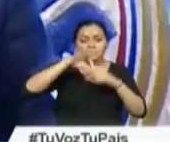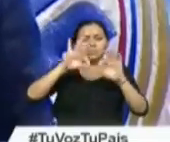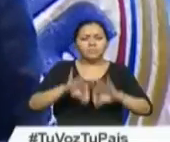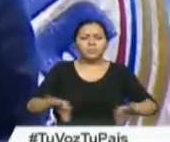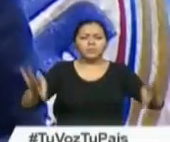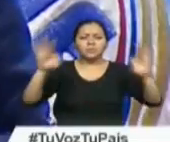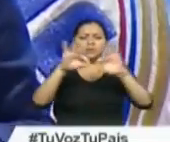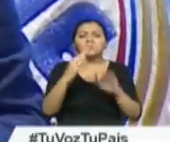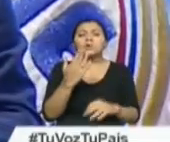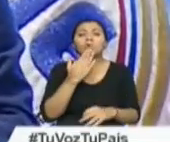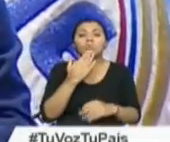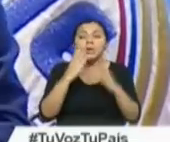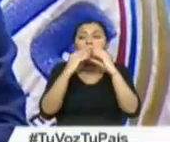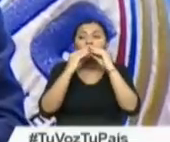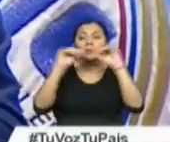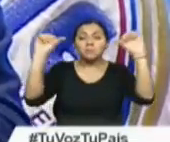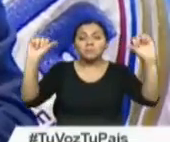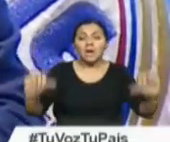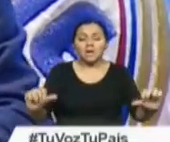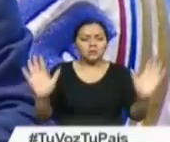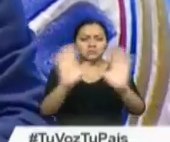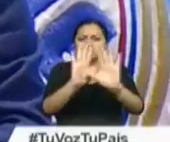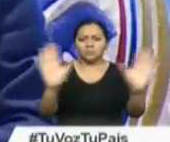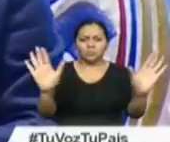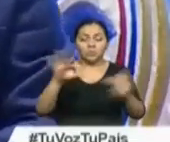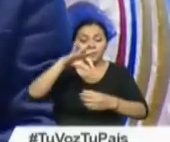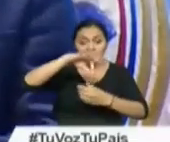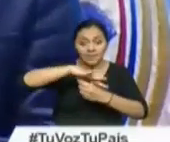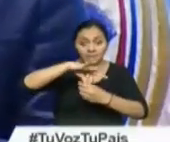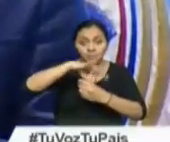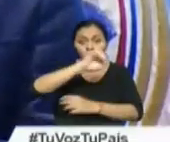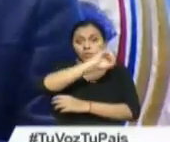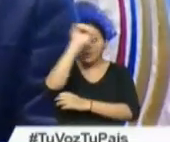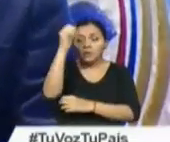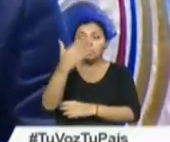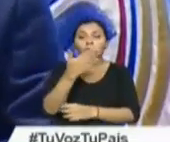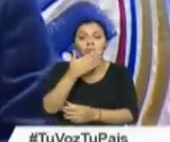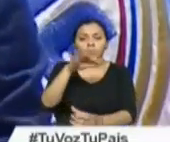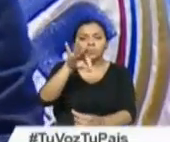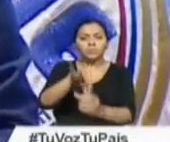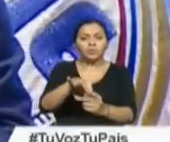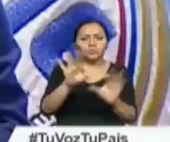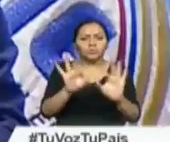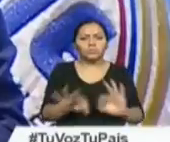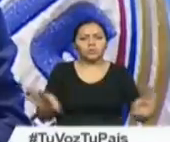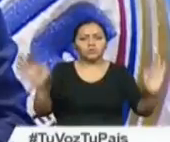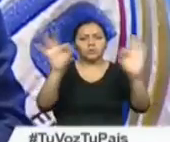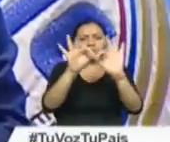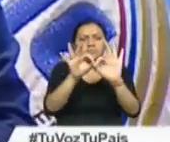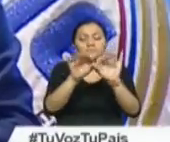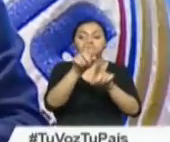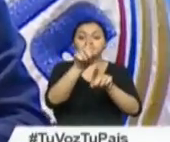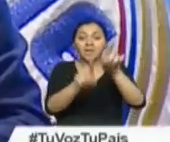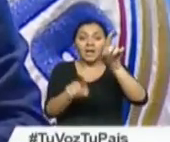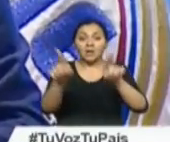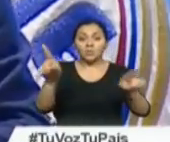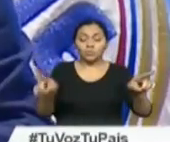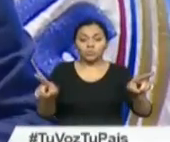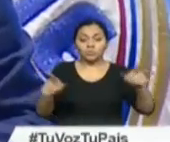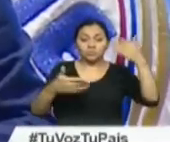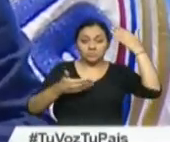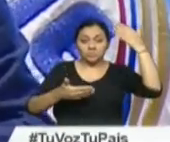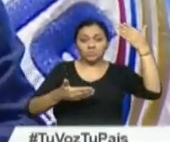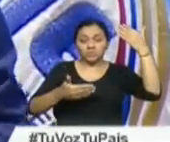no se ganan con especulaciones. Las elecciones se ganan con votos. Ciertos actores